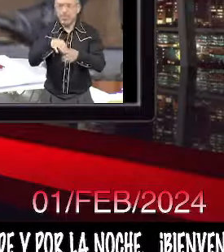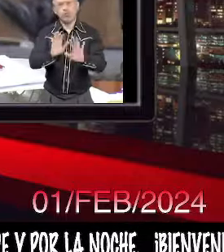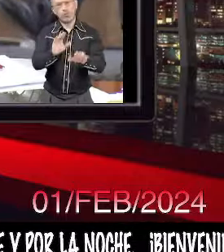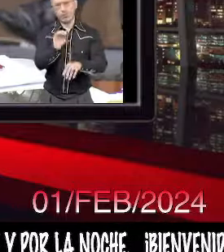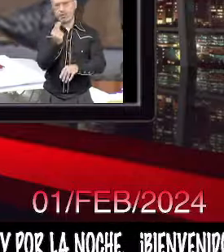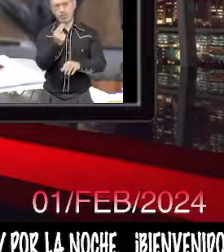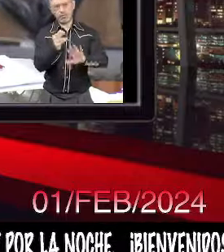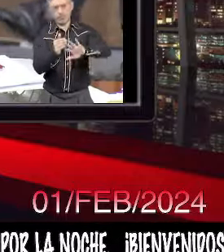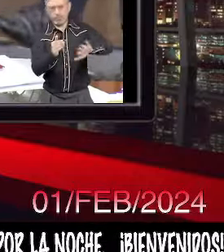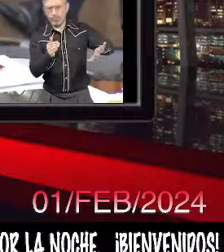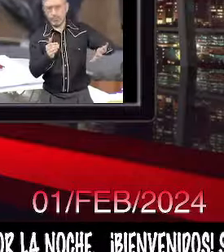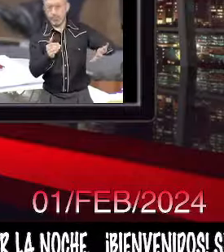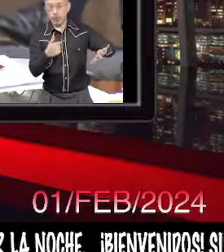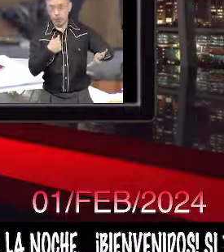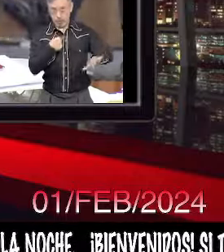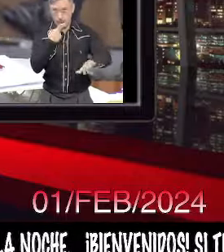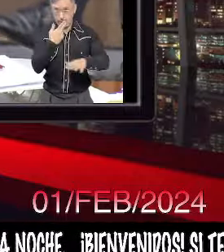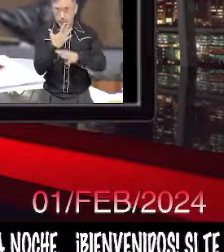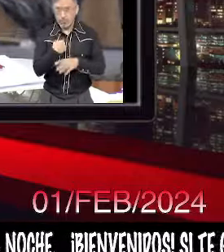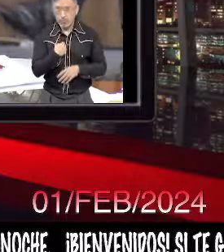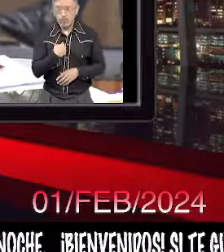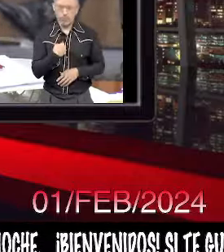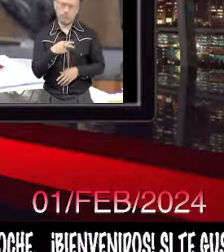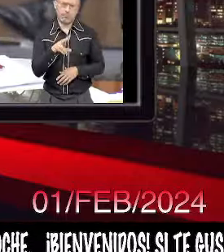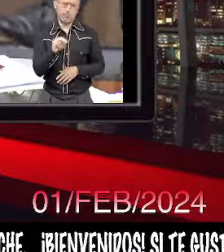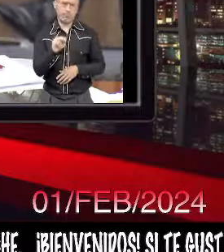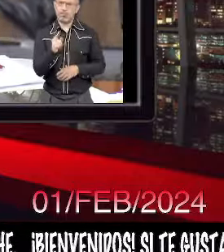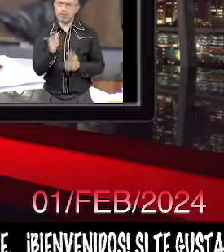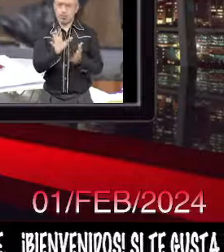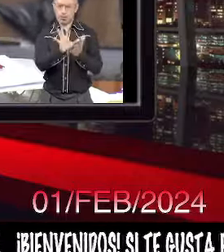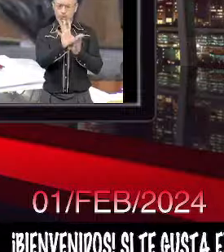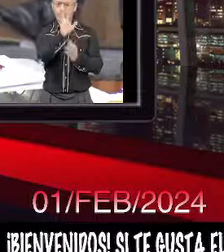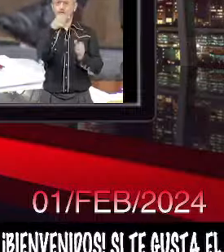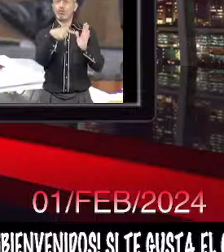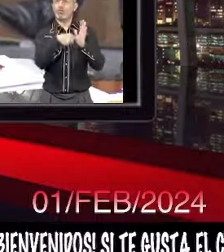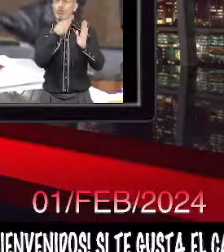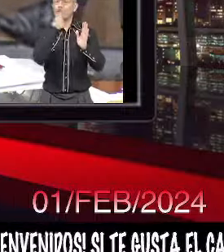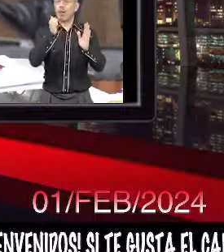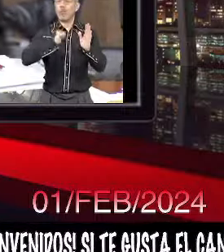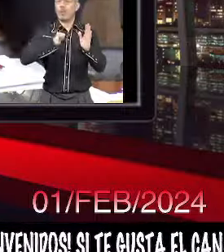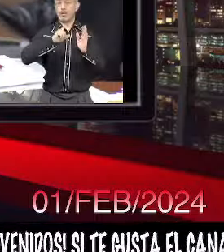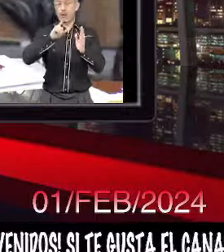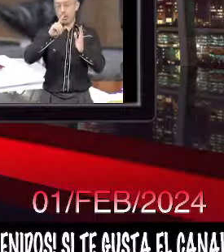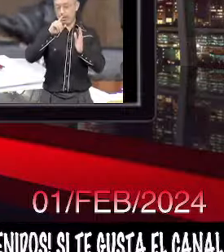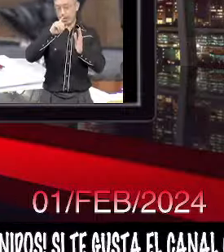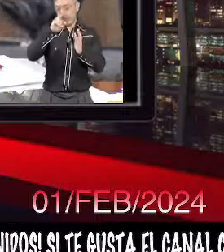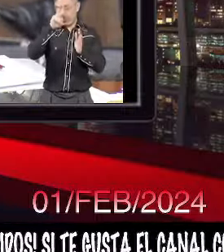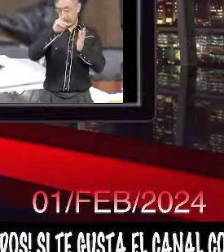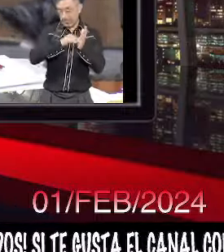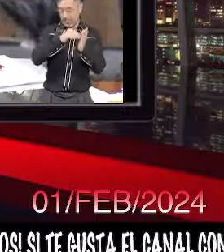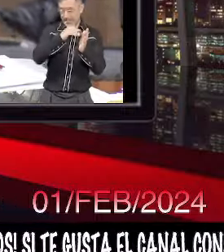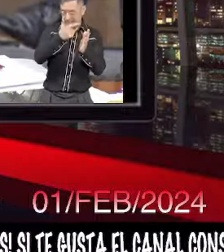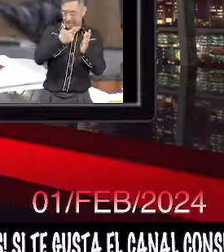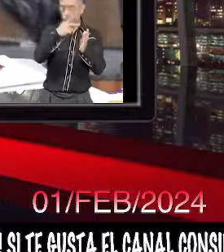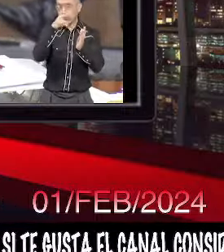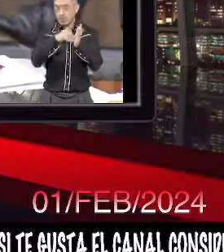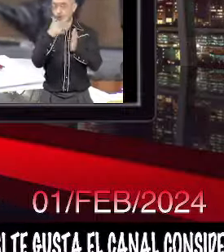dice la Constitución. Y porque hicimos las reformas en 2007 y 2008, que acordamos con